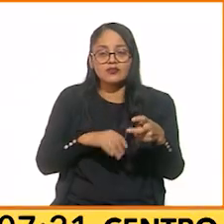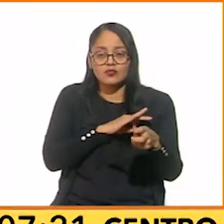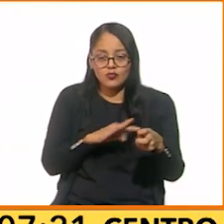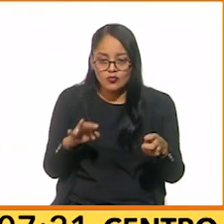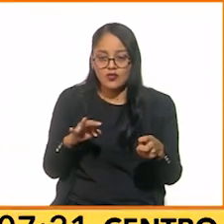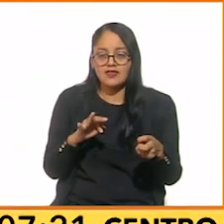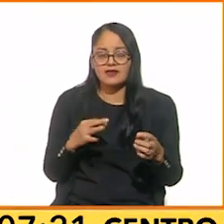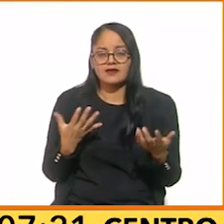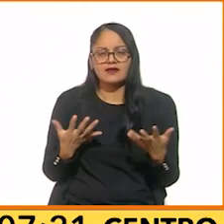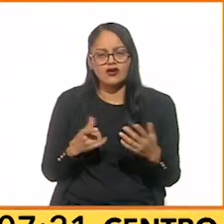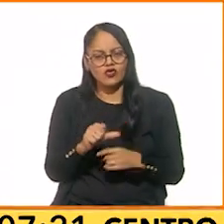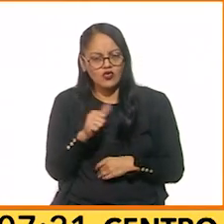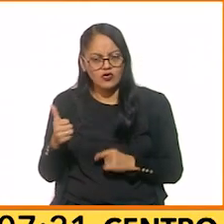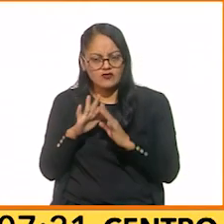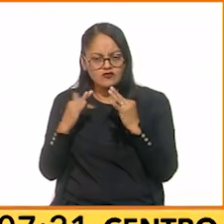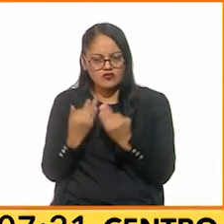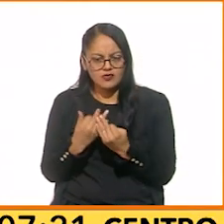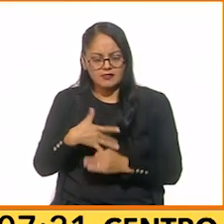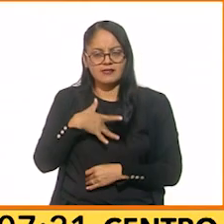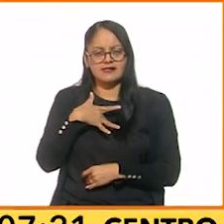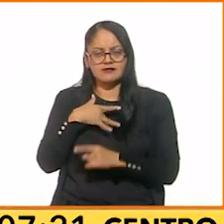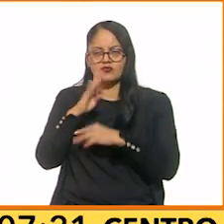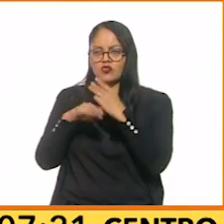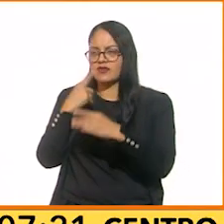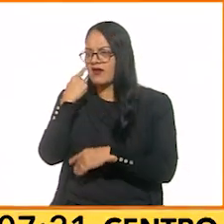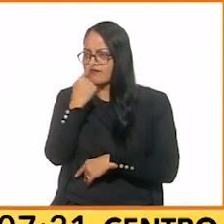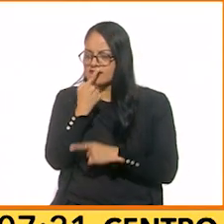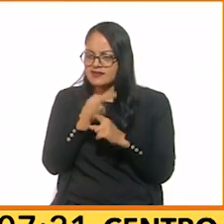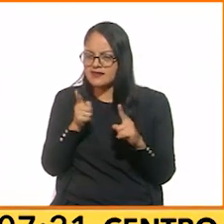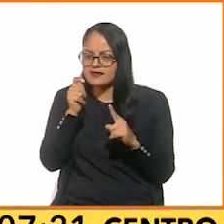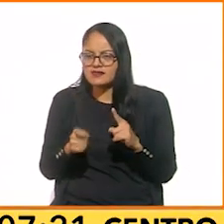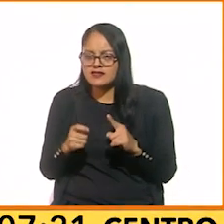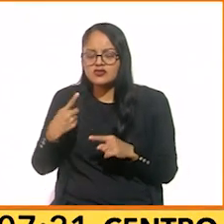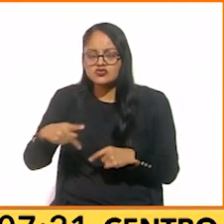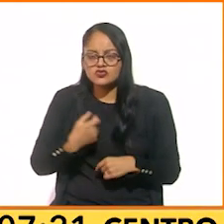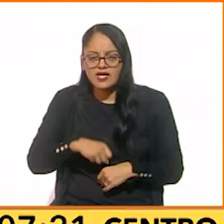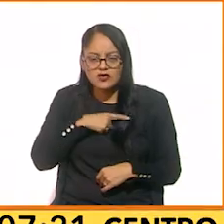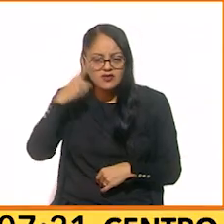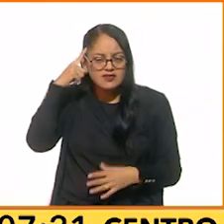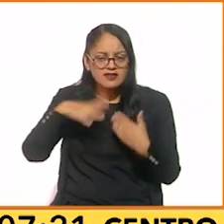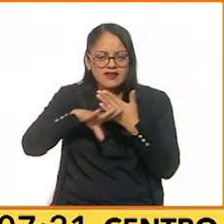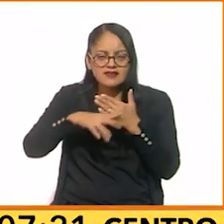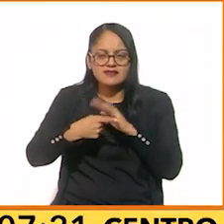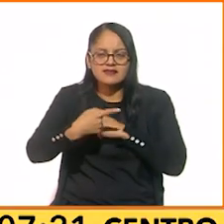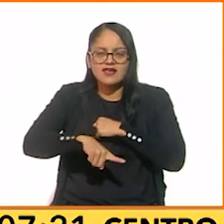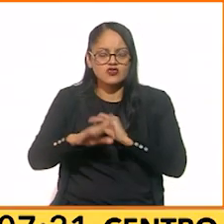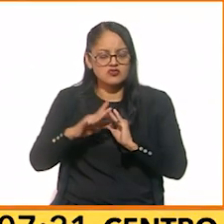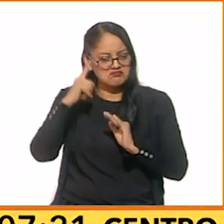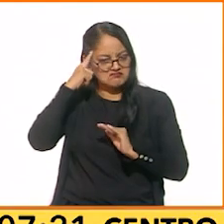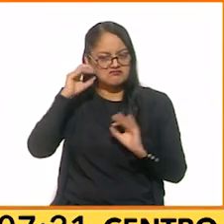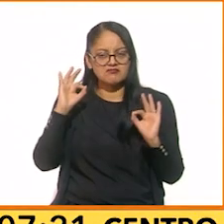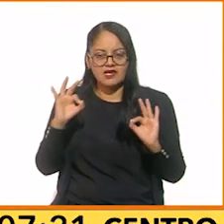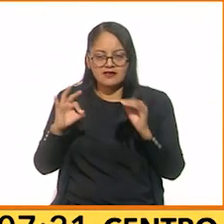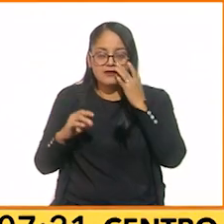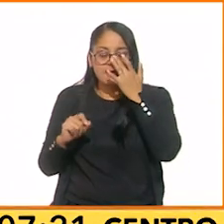de encontrar otras formas de resignificar el mundo y reducir el impacto negativo en su salud mental. Esta se agudiza, se hace un problema